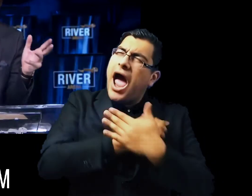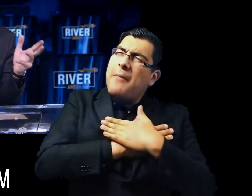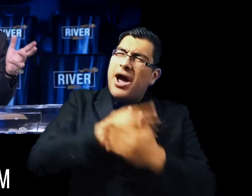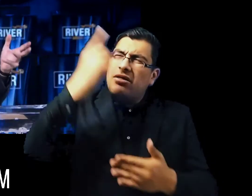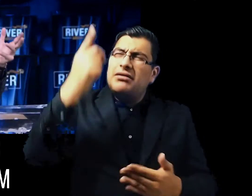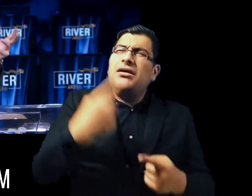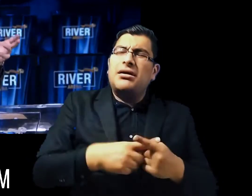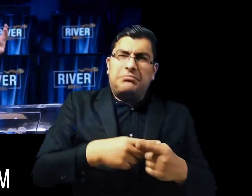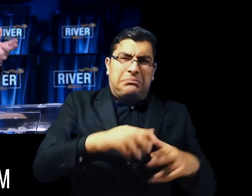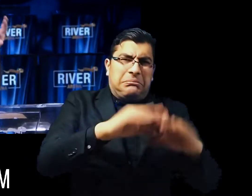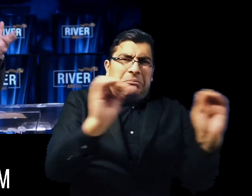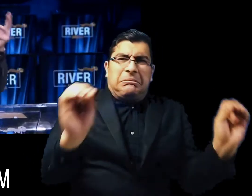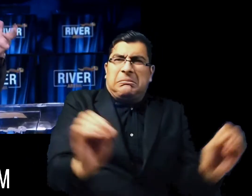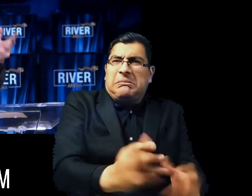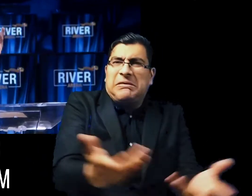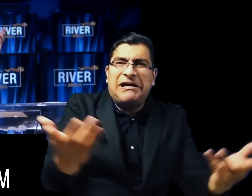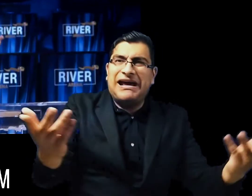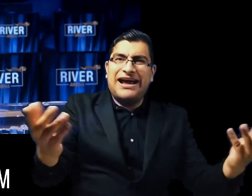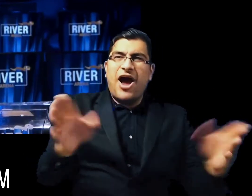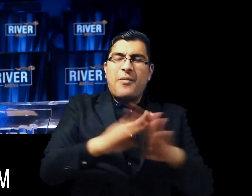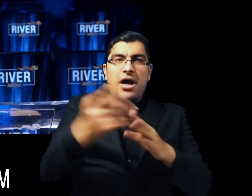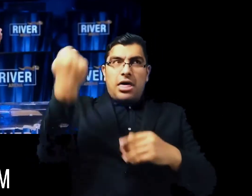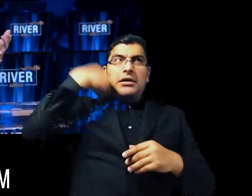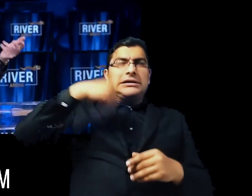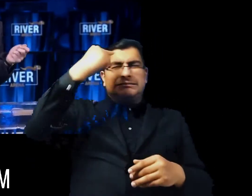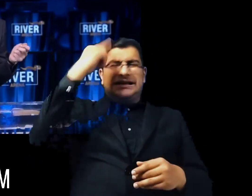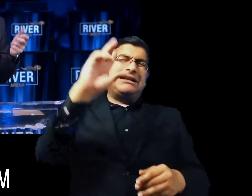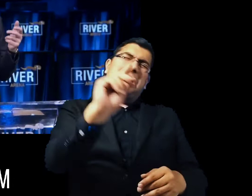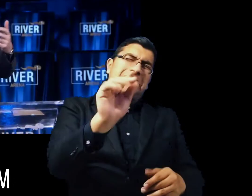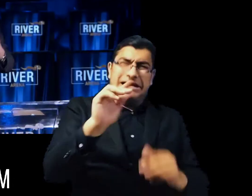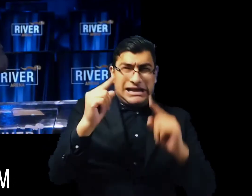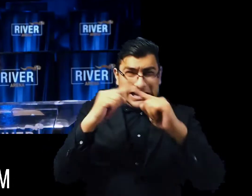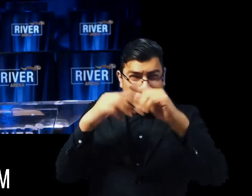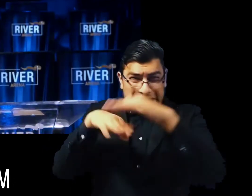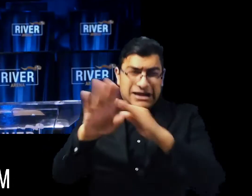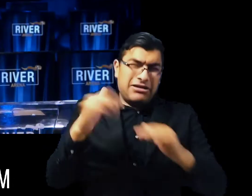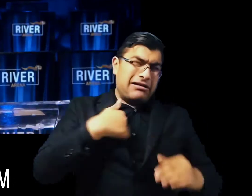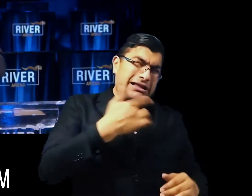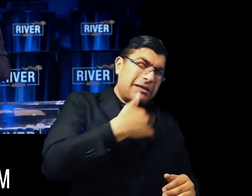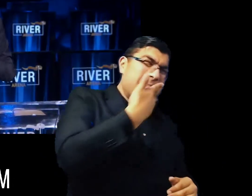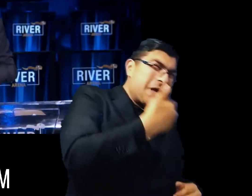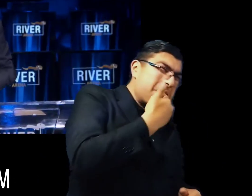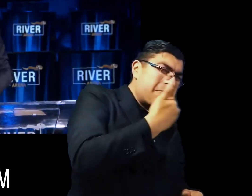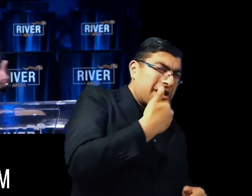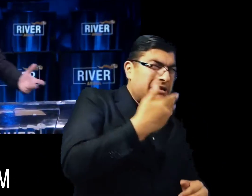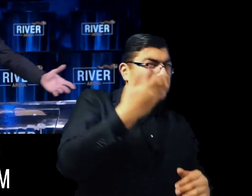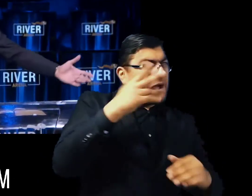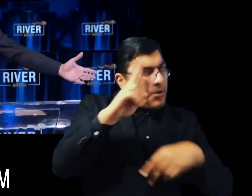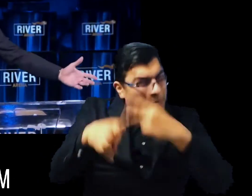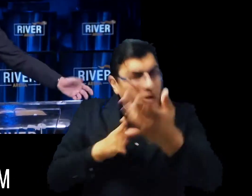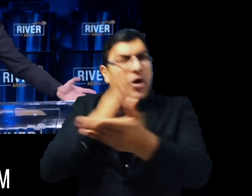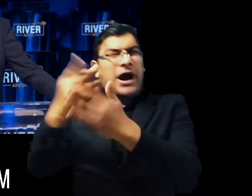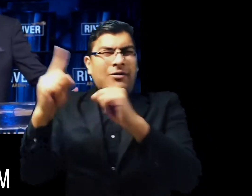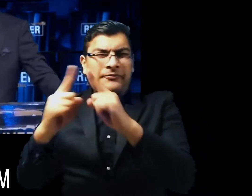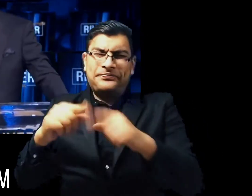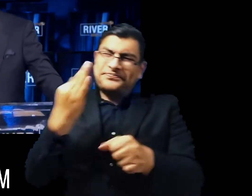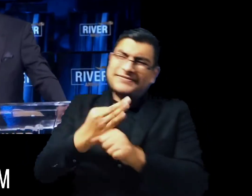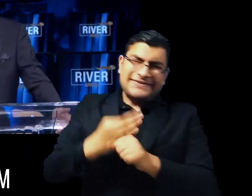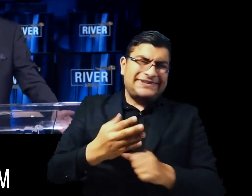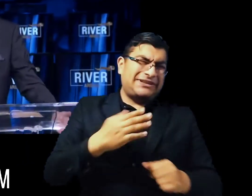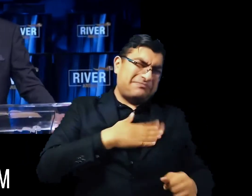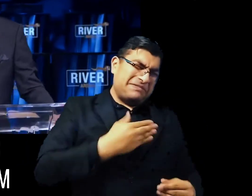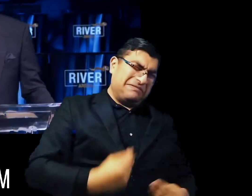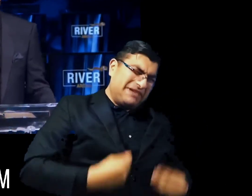Fíjense cómo el subconsciente colectivo nos engaña, que decimos, no, cuando yo me sienta mejor voy a ir a la iglesia. Yo ahora tengo una vida